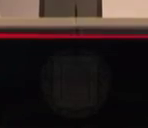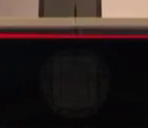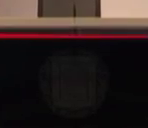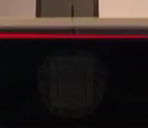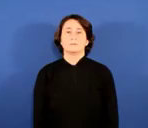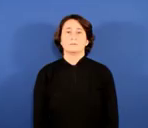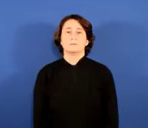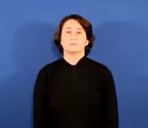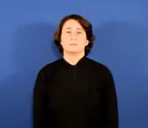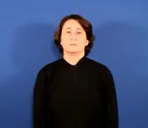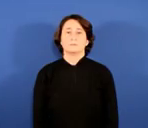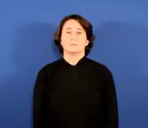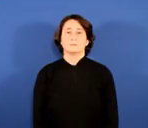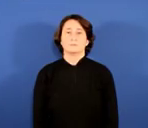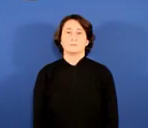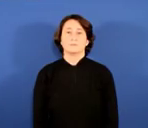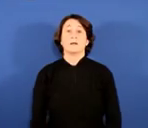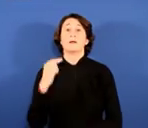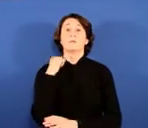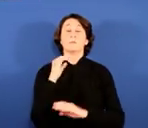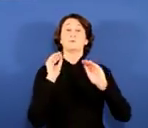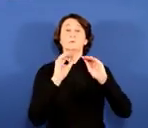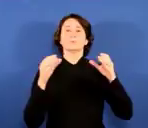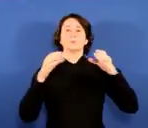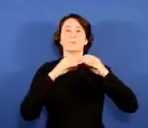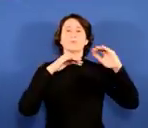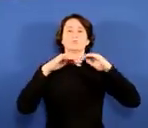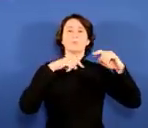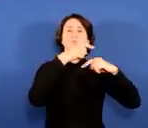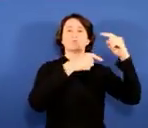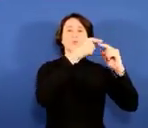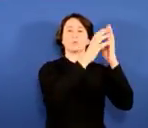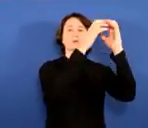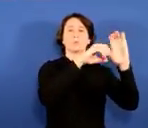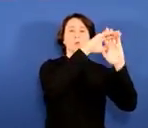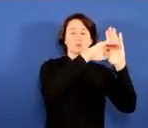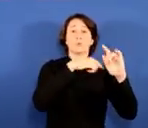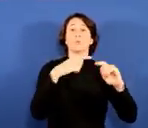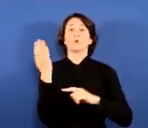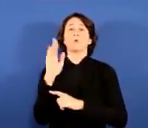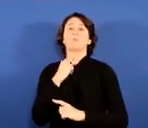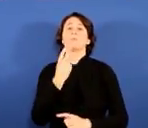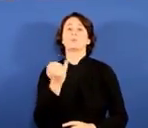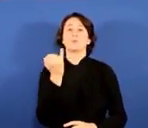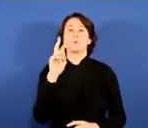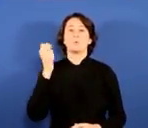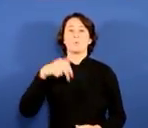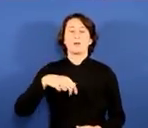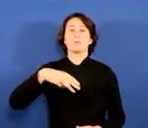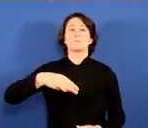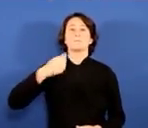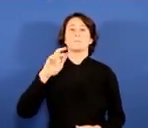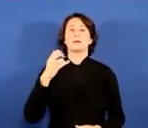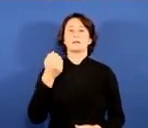El portavoz de la Diputación Foral de Vizcaya, Juan María Aburto, ha informado sobre los acuerdos adoptados en el Consejo de Gobierno. En primer lugar, Aburto